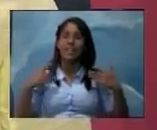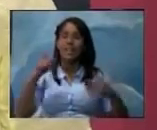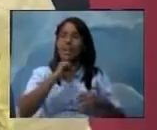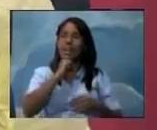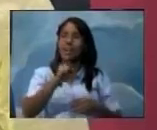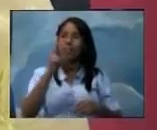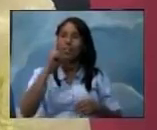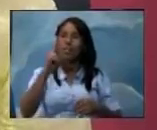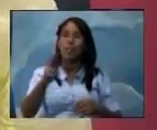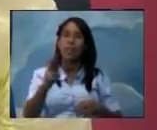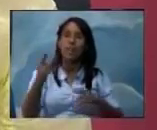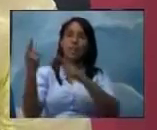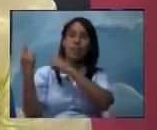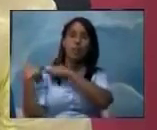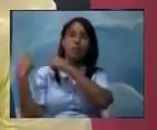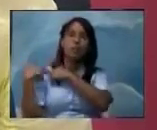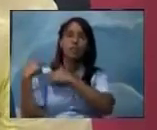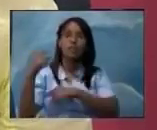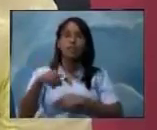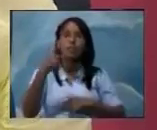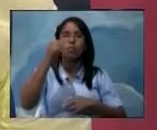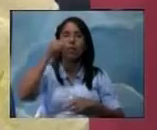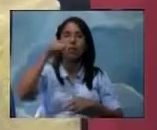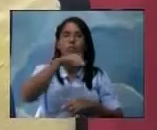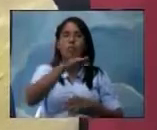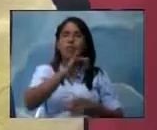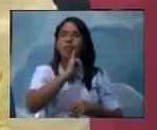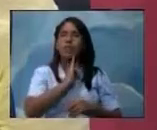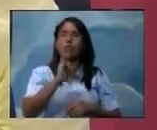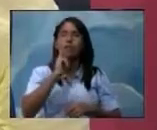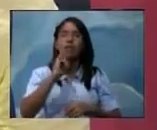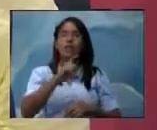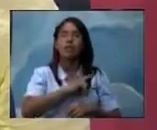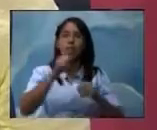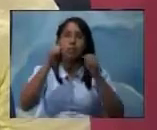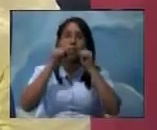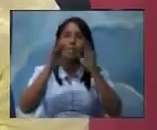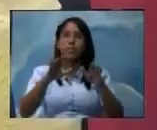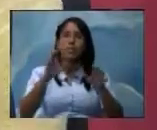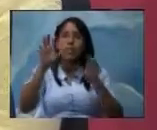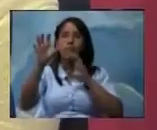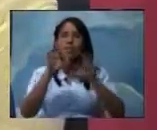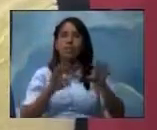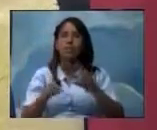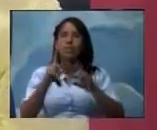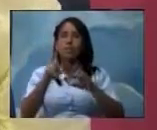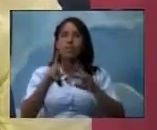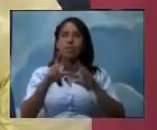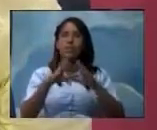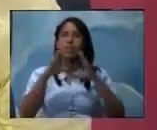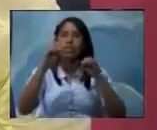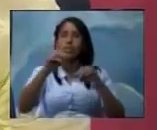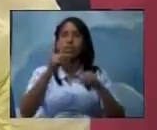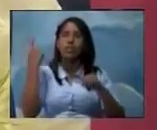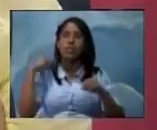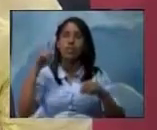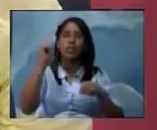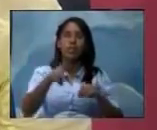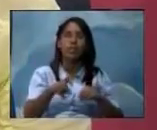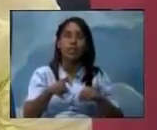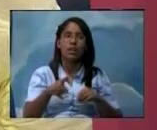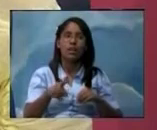Es deber y es responsabilidad del pueblo de Israel de bendecir a las naciones. Y ustedes tienen